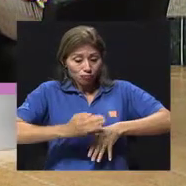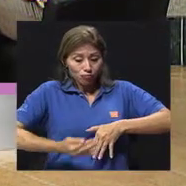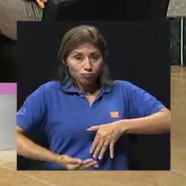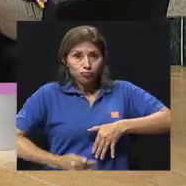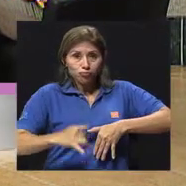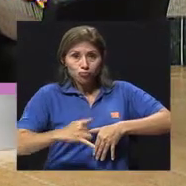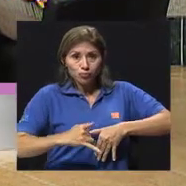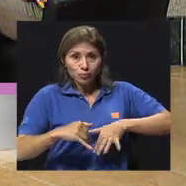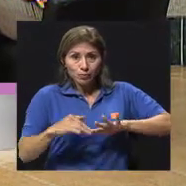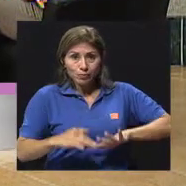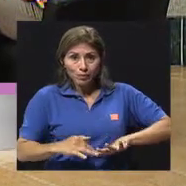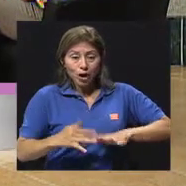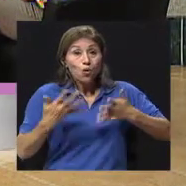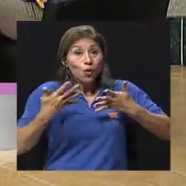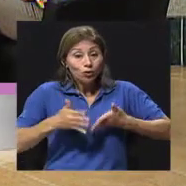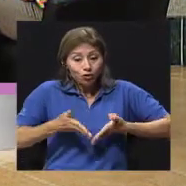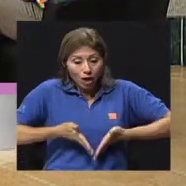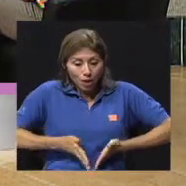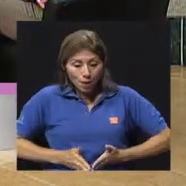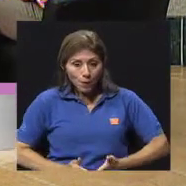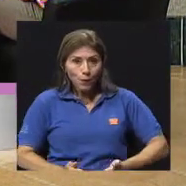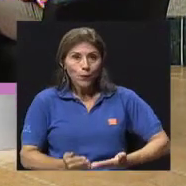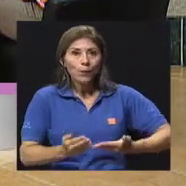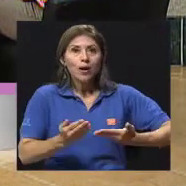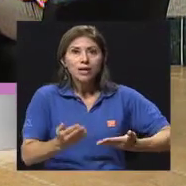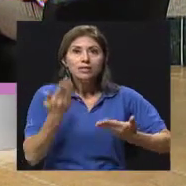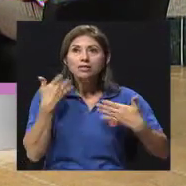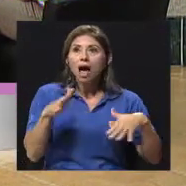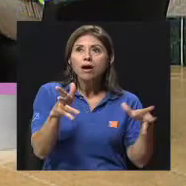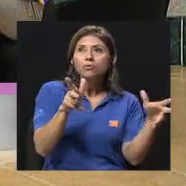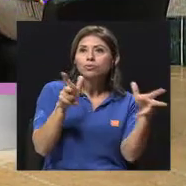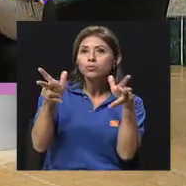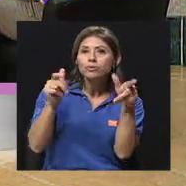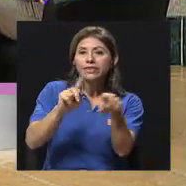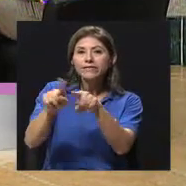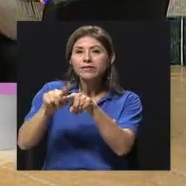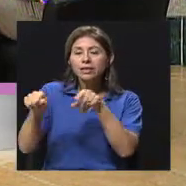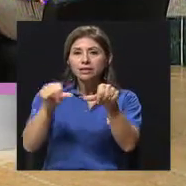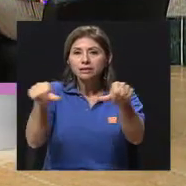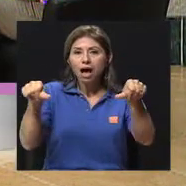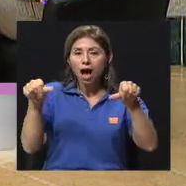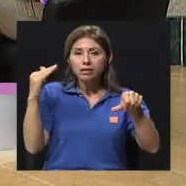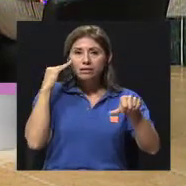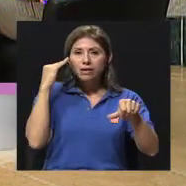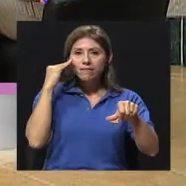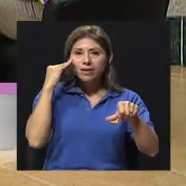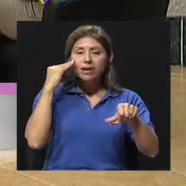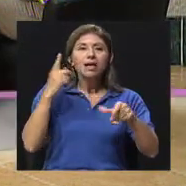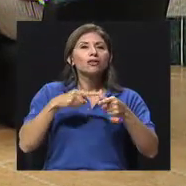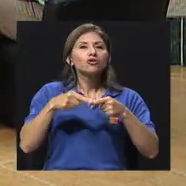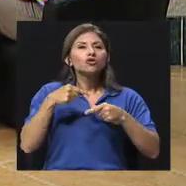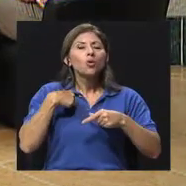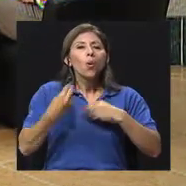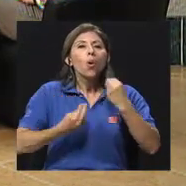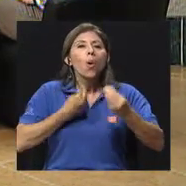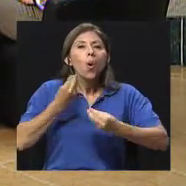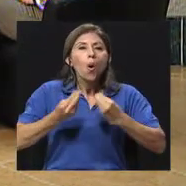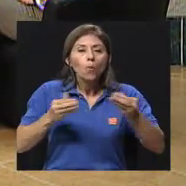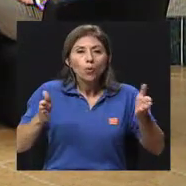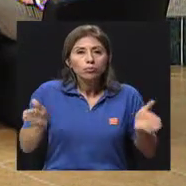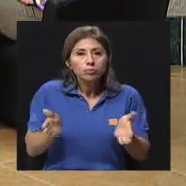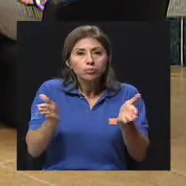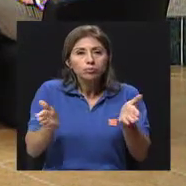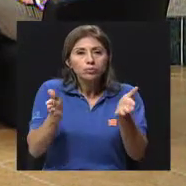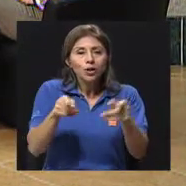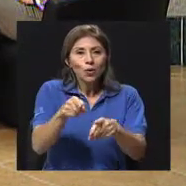las disciplinas, las diferentes áreas del saber, ya ahí nosotros vamos a determinar cómo hago yo para estimularle lo que a él le gusta.